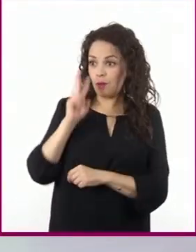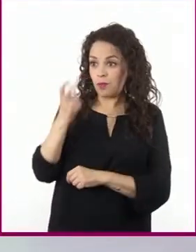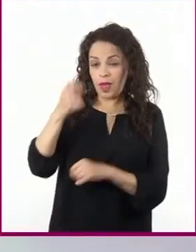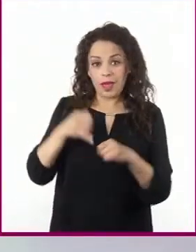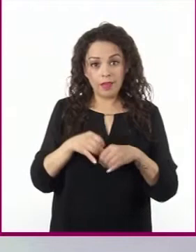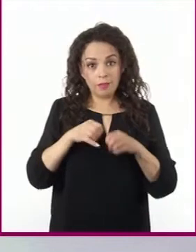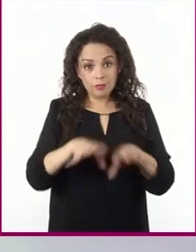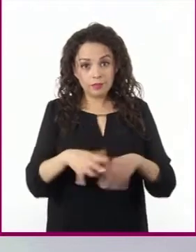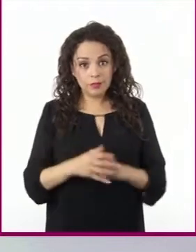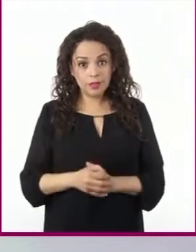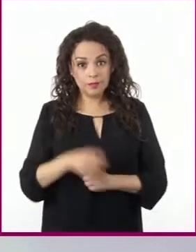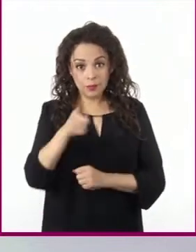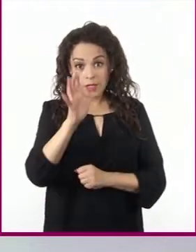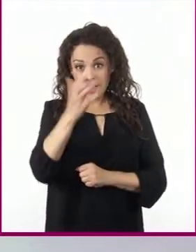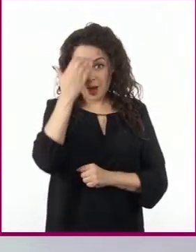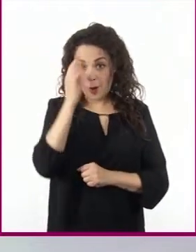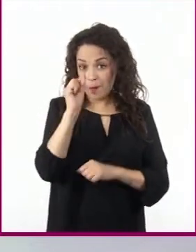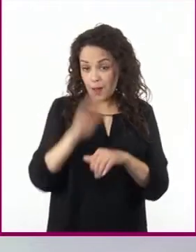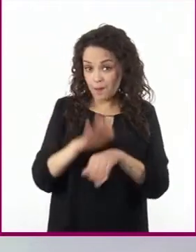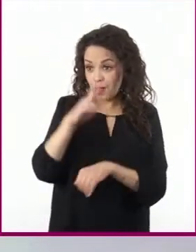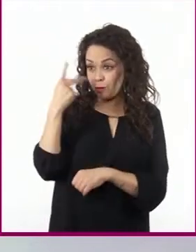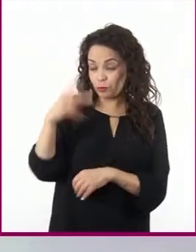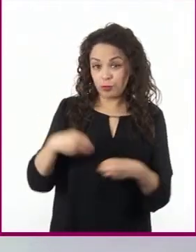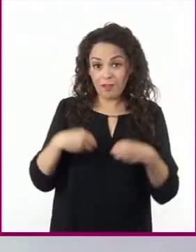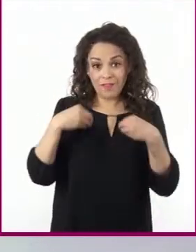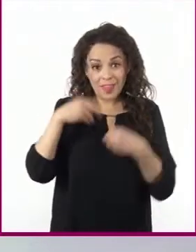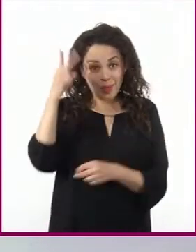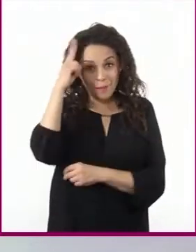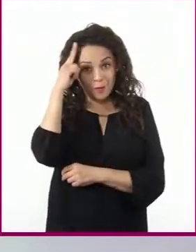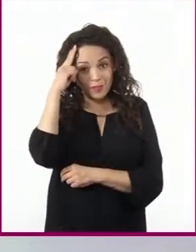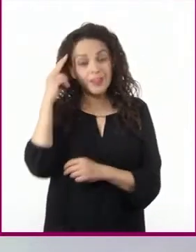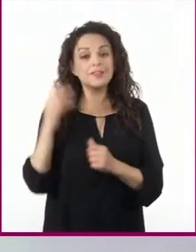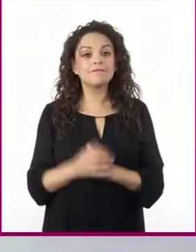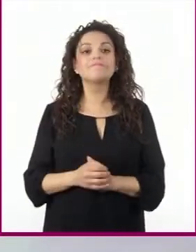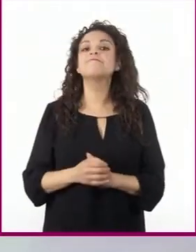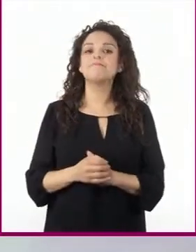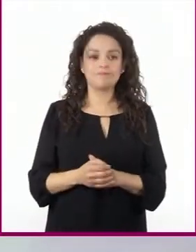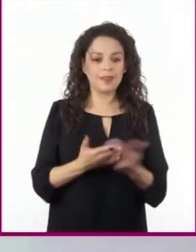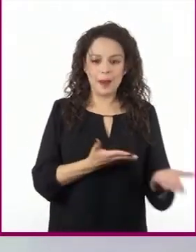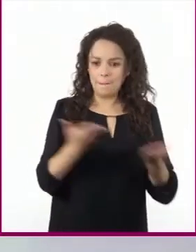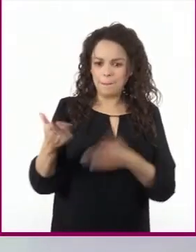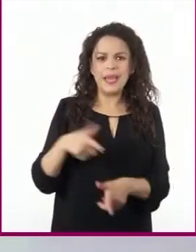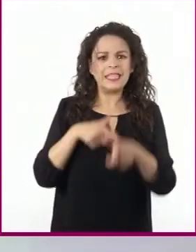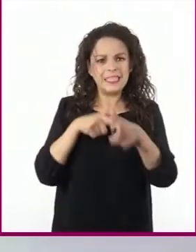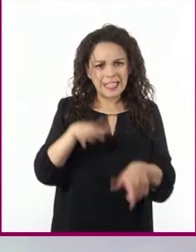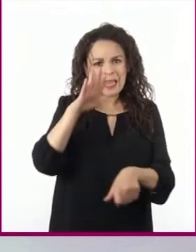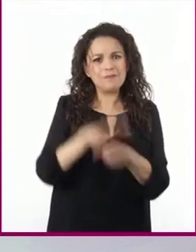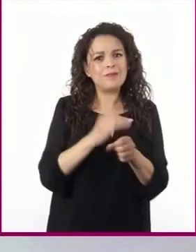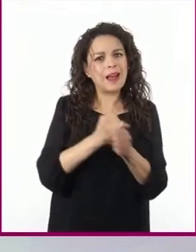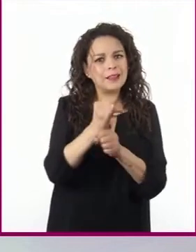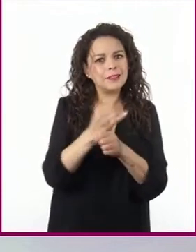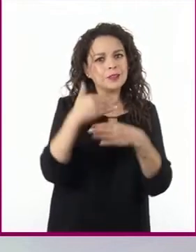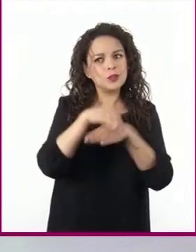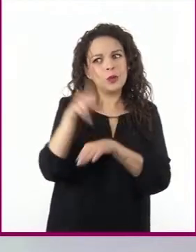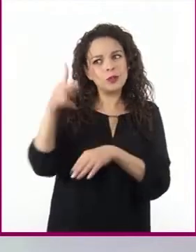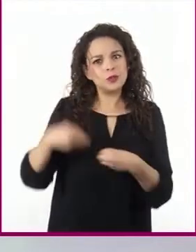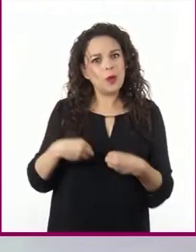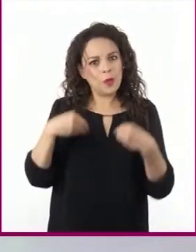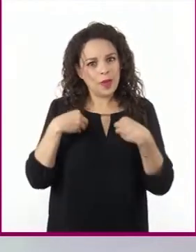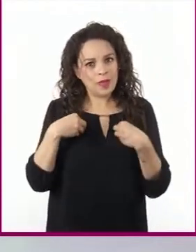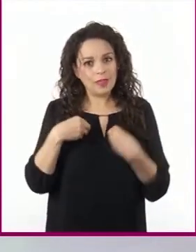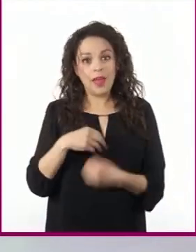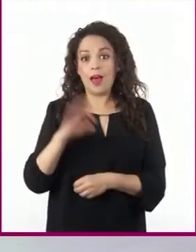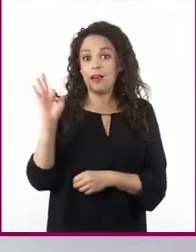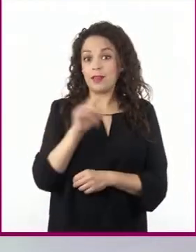Ahora que ya conocemos un poco acerca de Díaz, les invito a que investiguen más sobre él. Y si les interesa